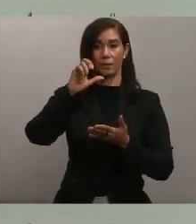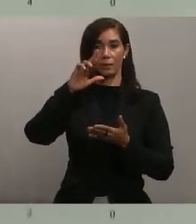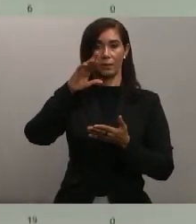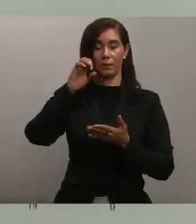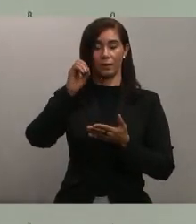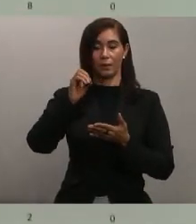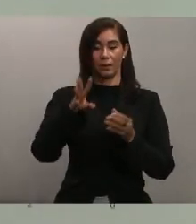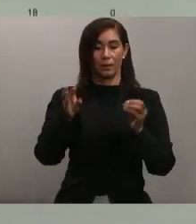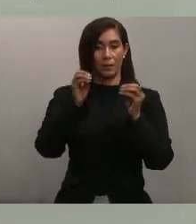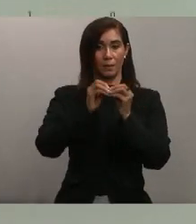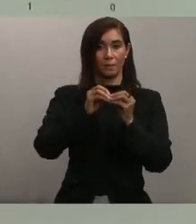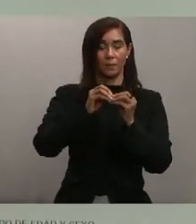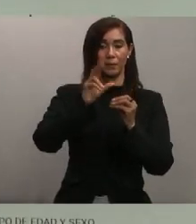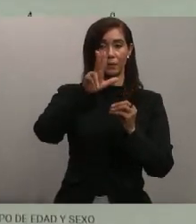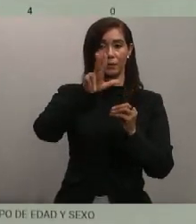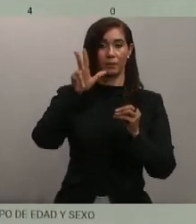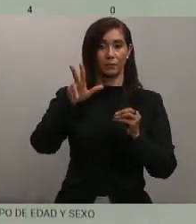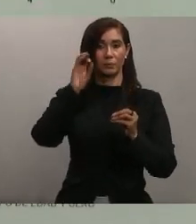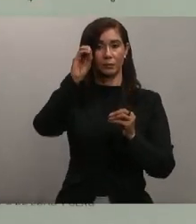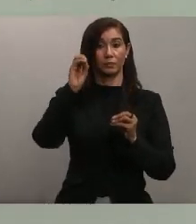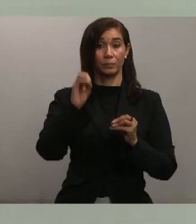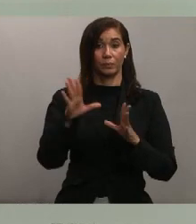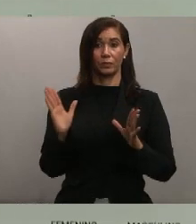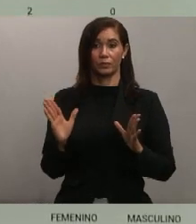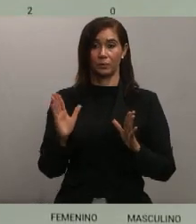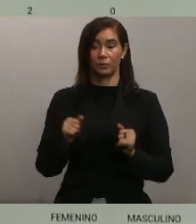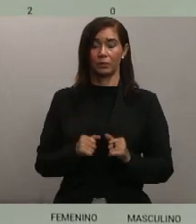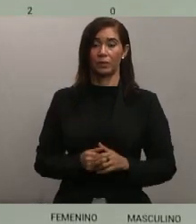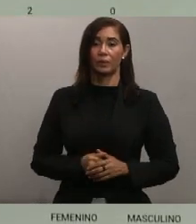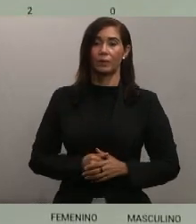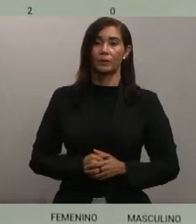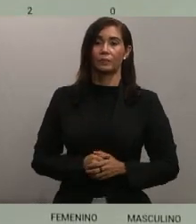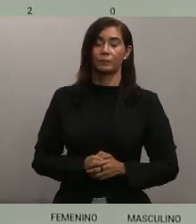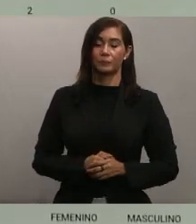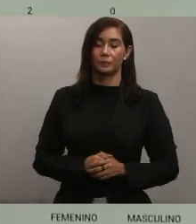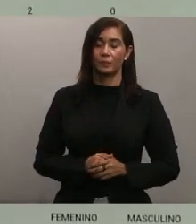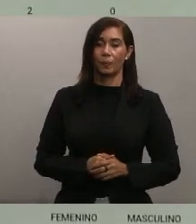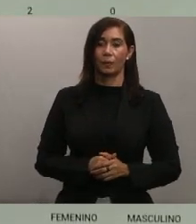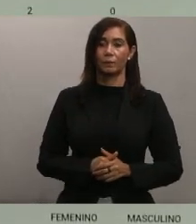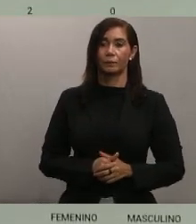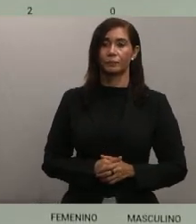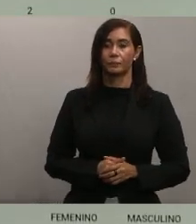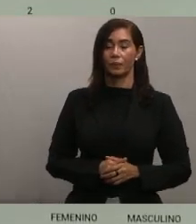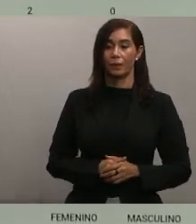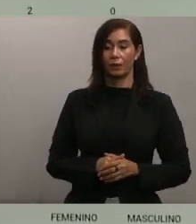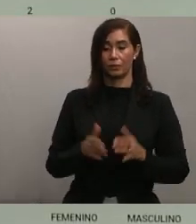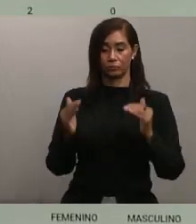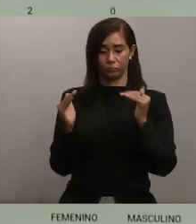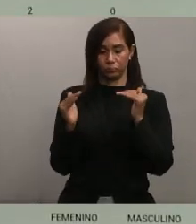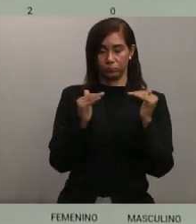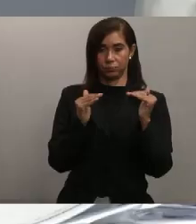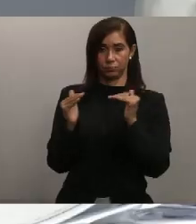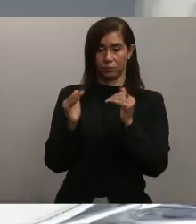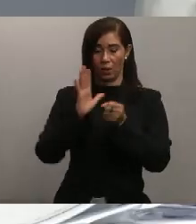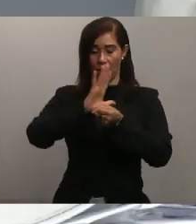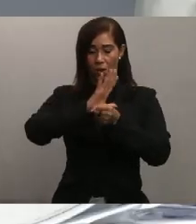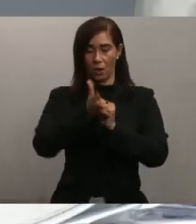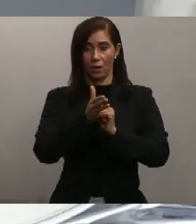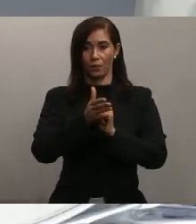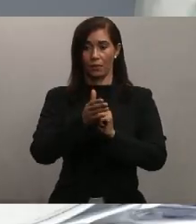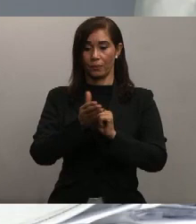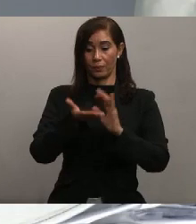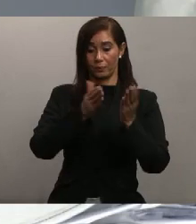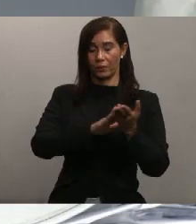del 30%, 33% de los fallecidos por el COVID, lo que da la